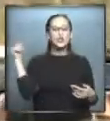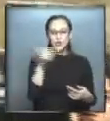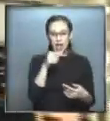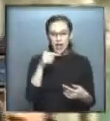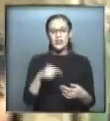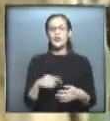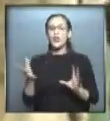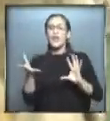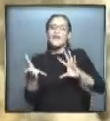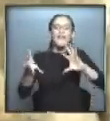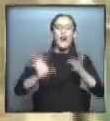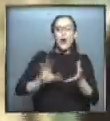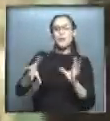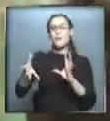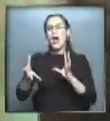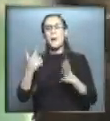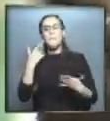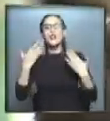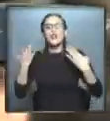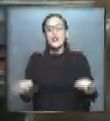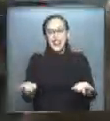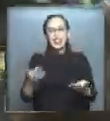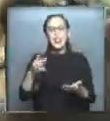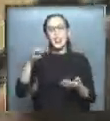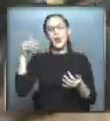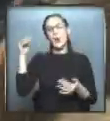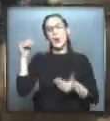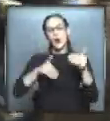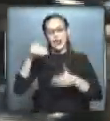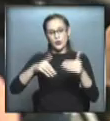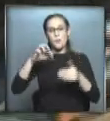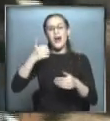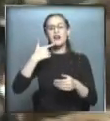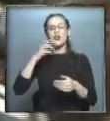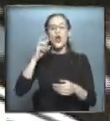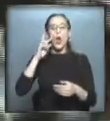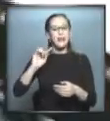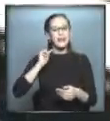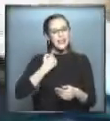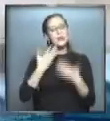por supuesto, de estas jornadas PASO 2013.